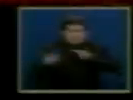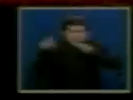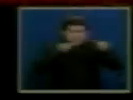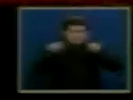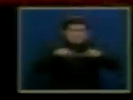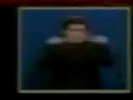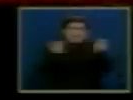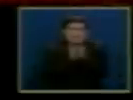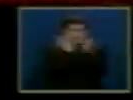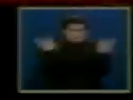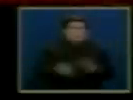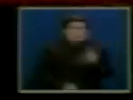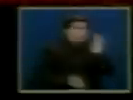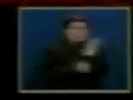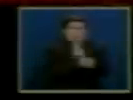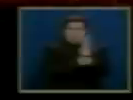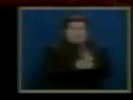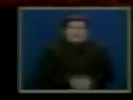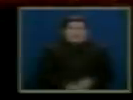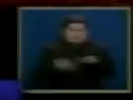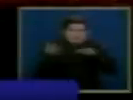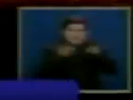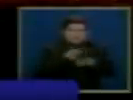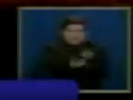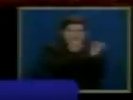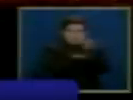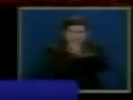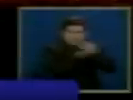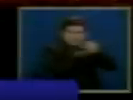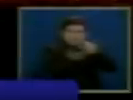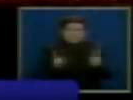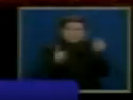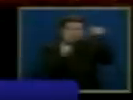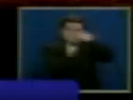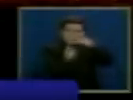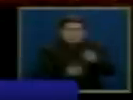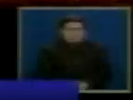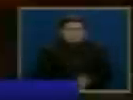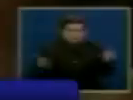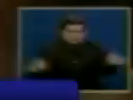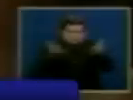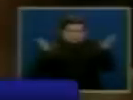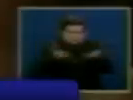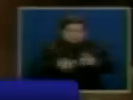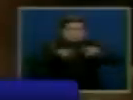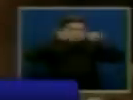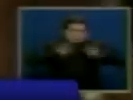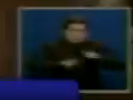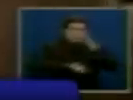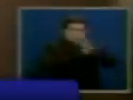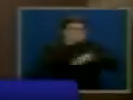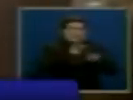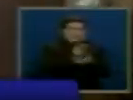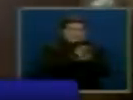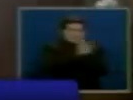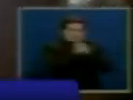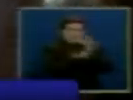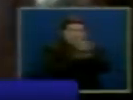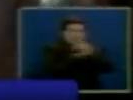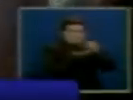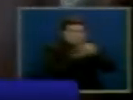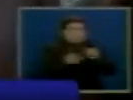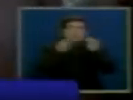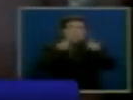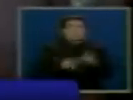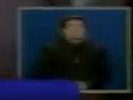sector público no bancario en el mercado cambiario con el propósito de promover mayor estabilidad en el tipo de cambio, lo que permitió